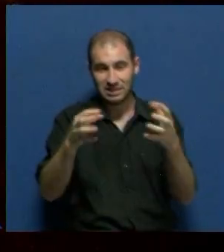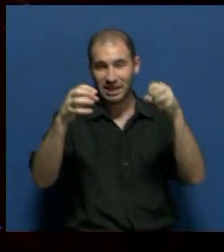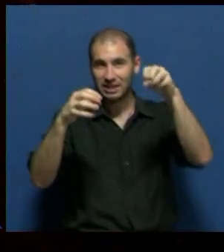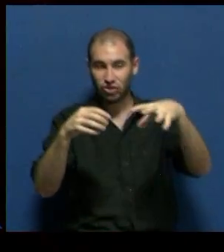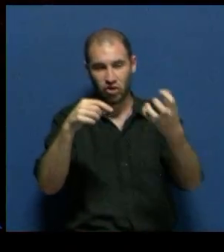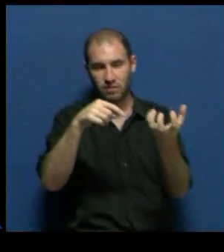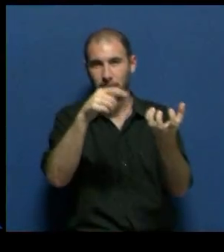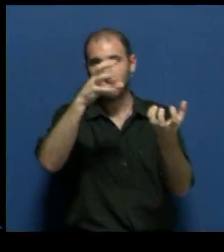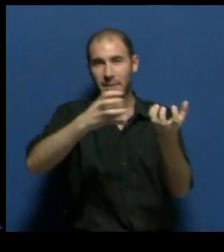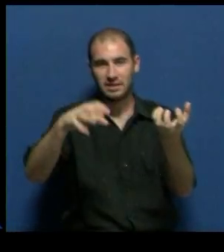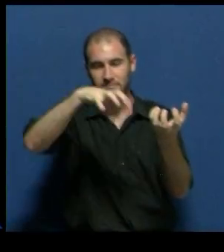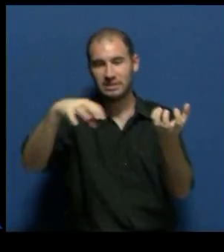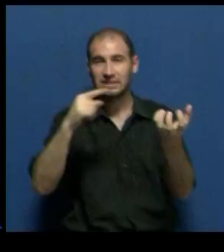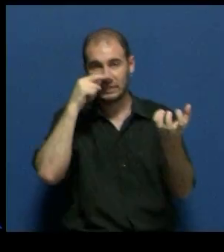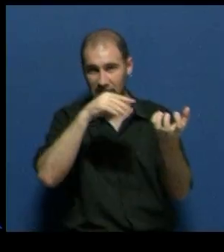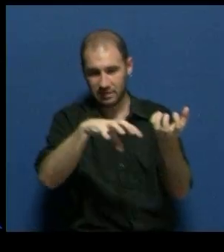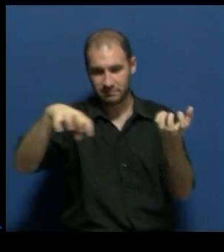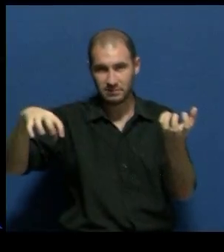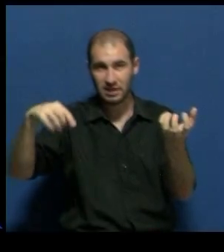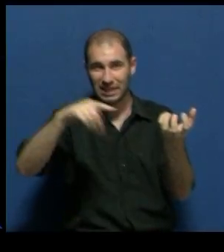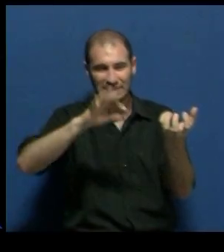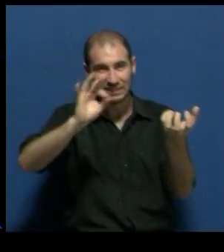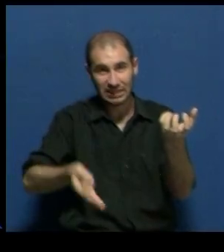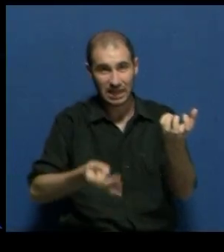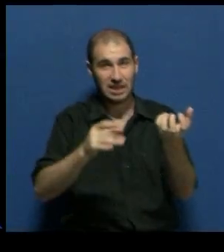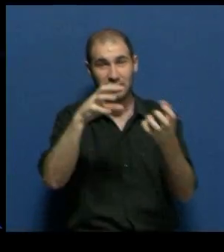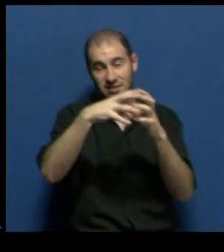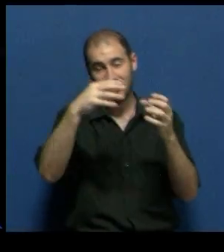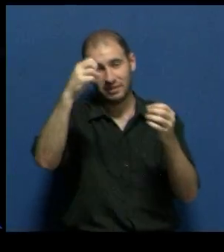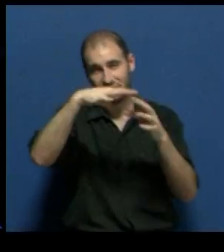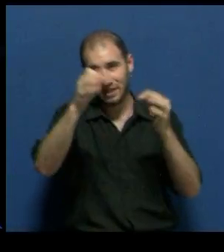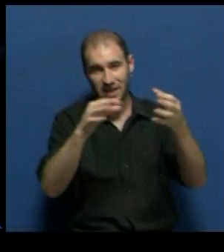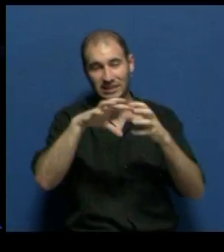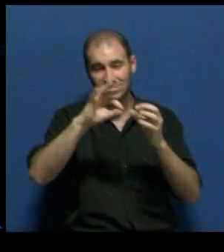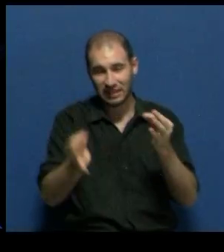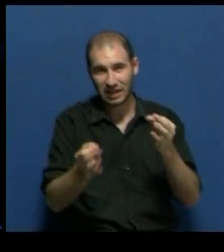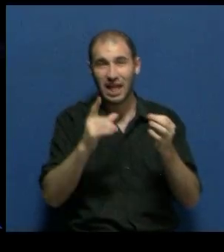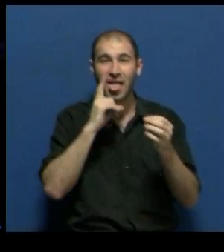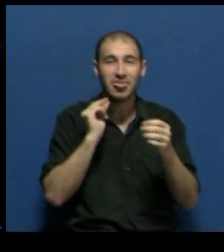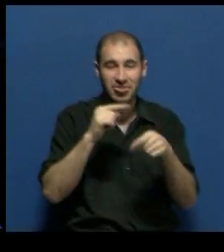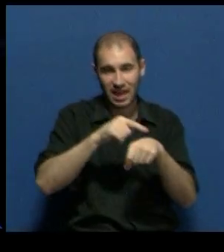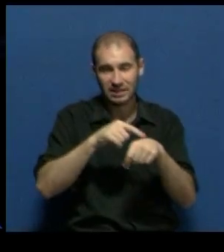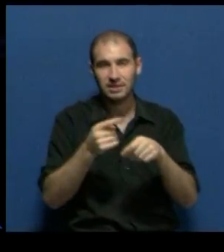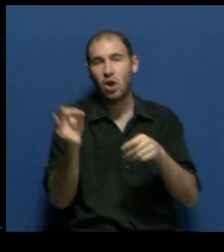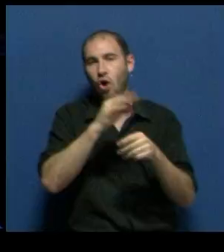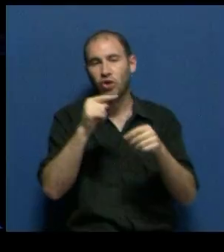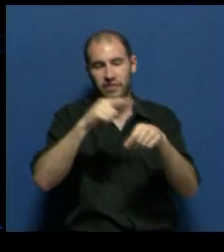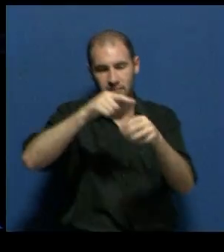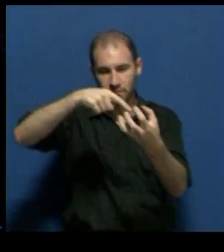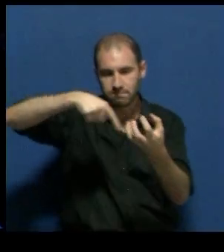y 7 planetas. Es por eso que al estar tan cerca de una estrella, los días o el tiempo